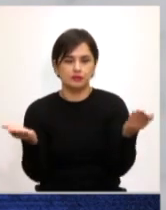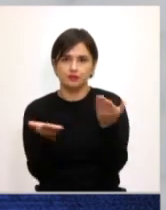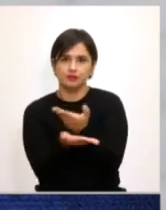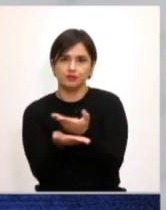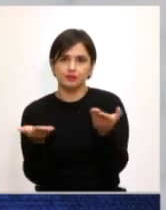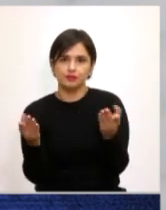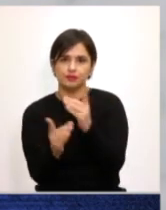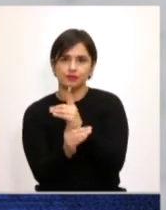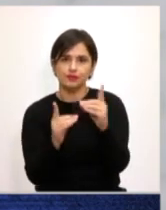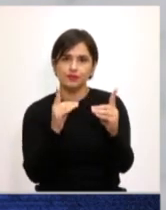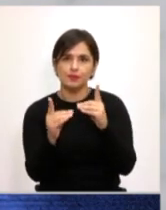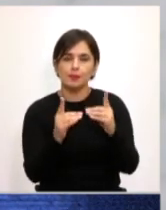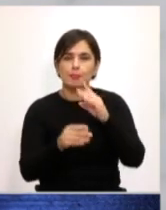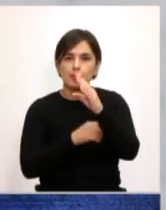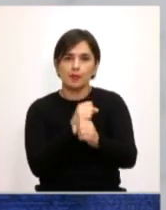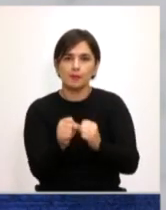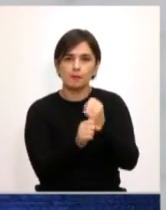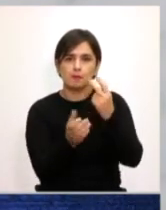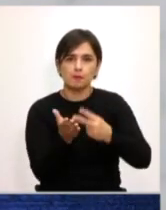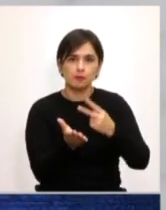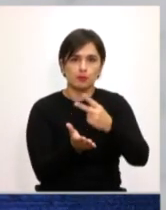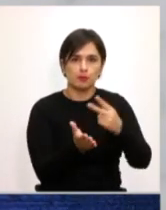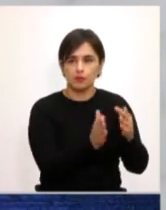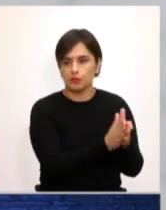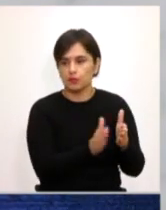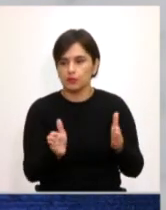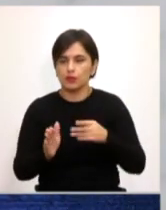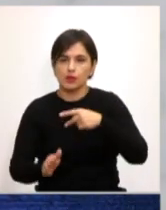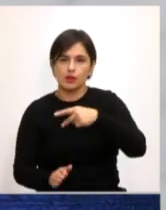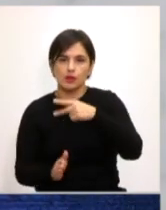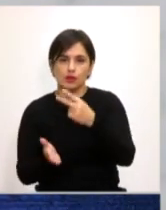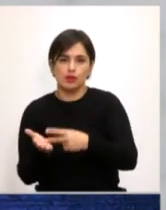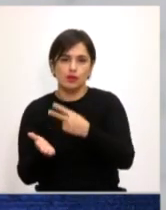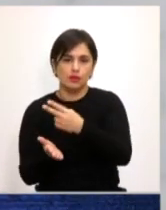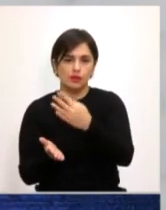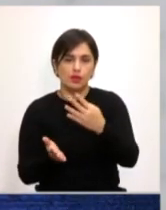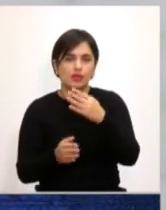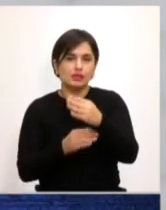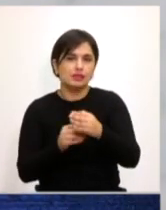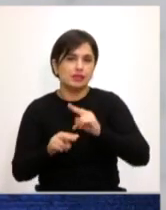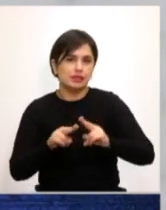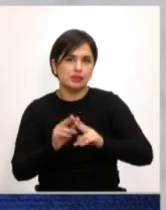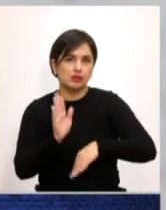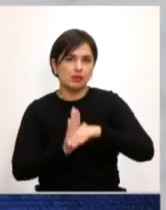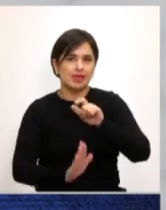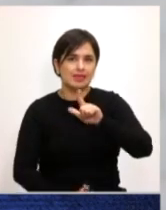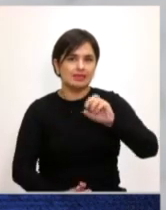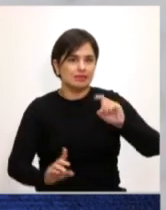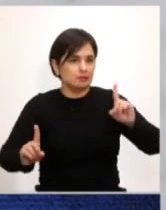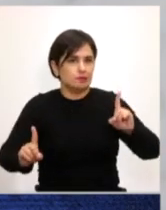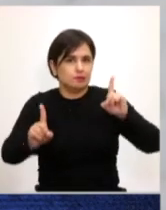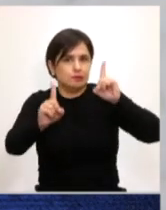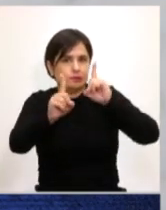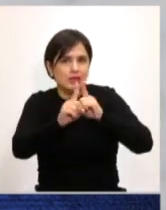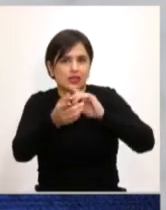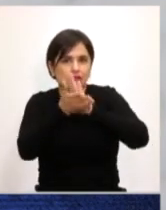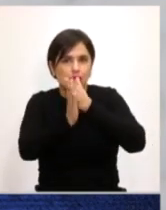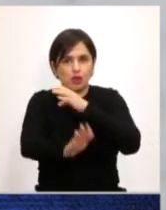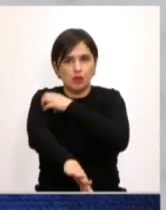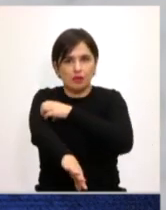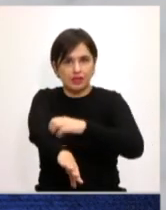Entre 2022 y junio de 2024 se realizaron más de 70 encuentros en todo el país